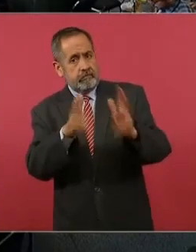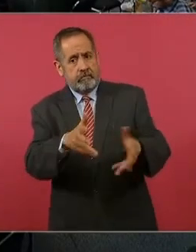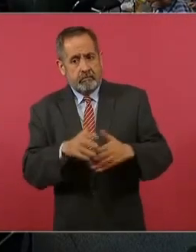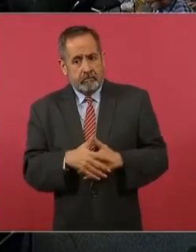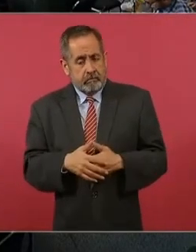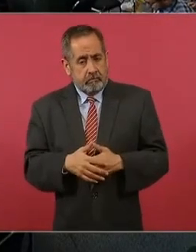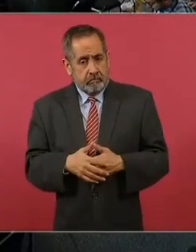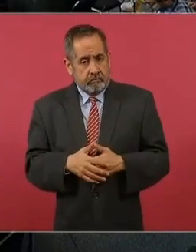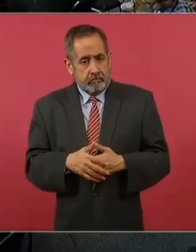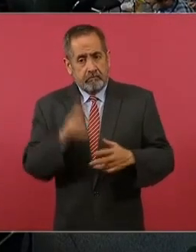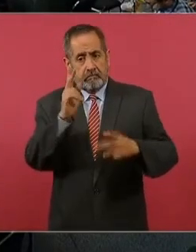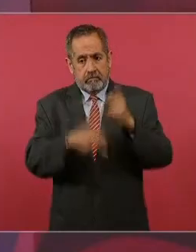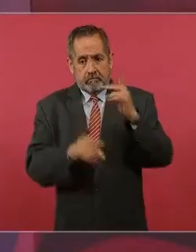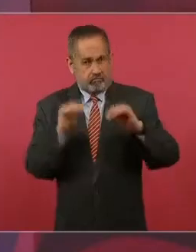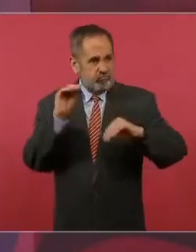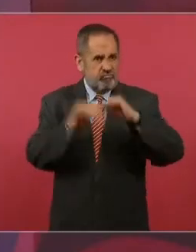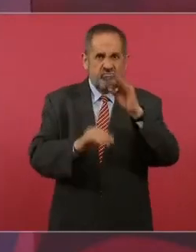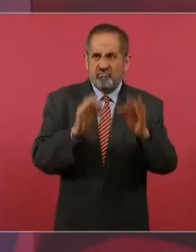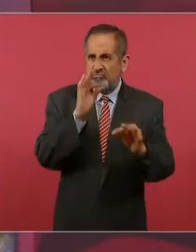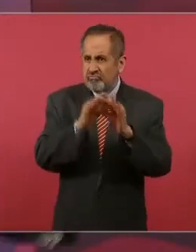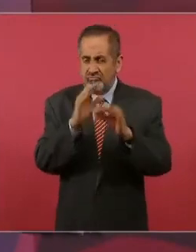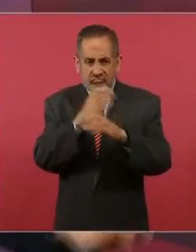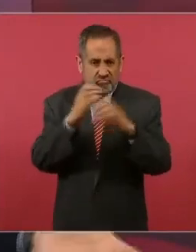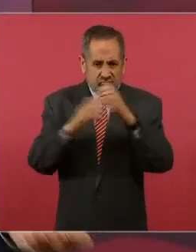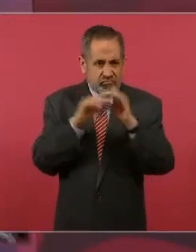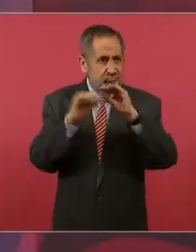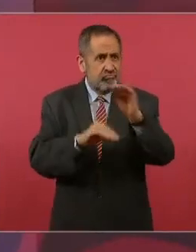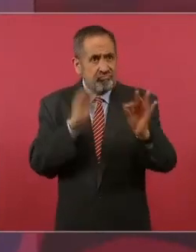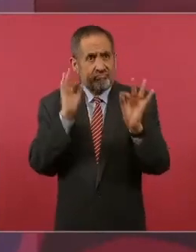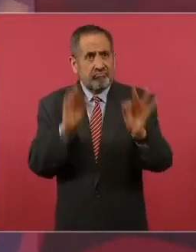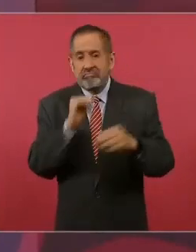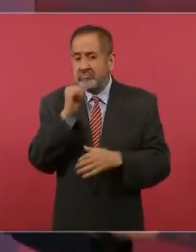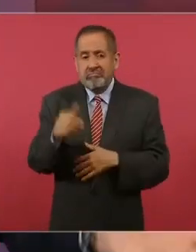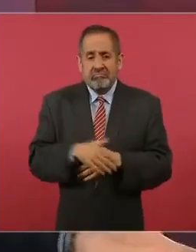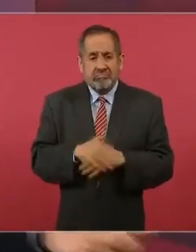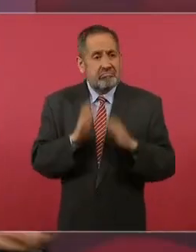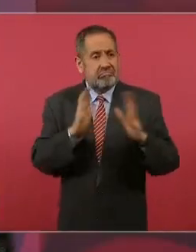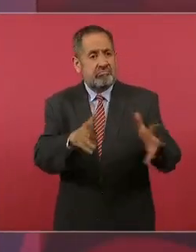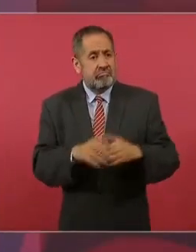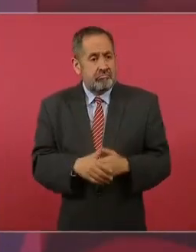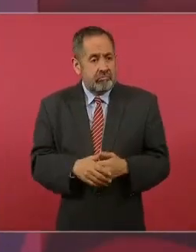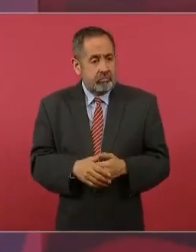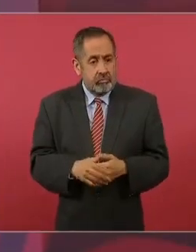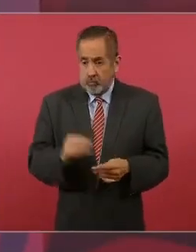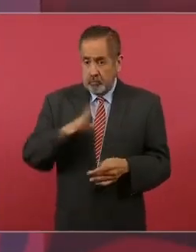porque no terminaron de equiparlo, y sobre todo sin personal.